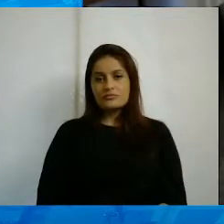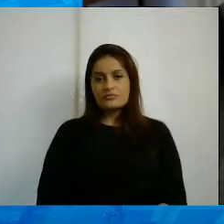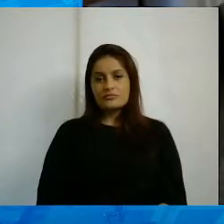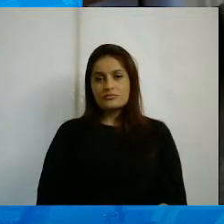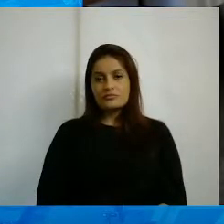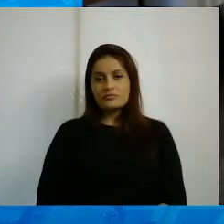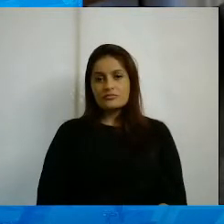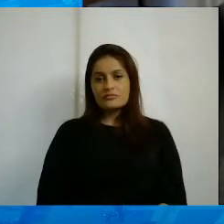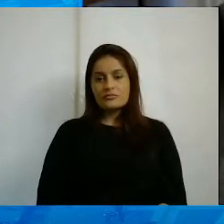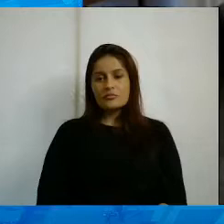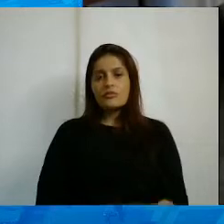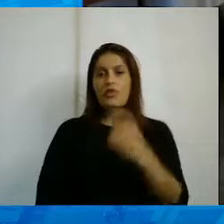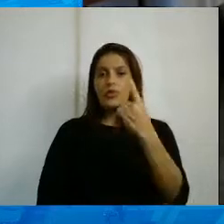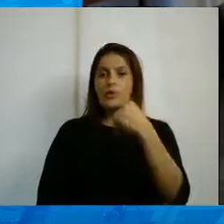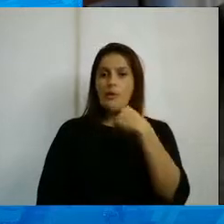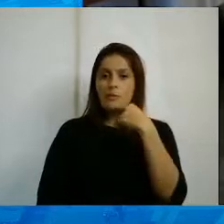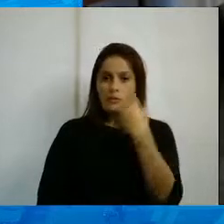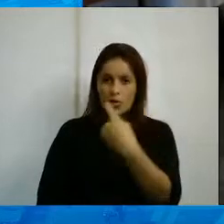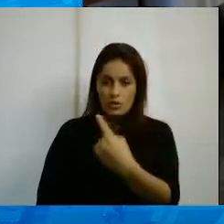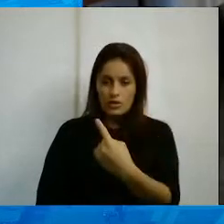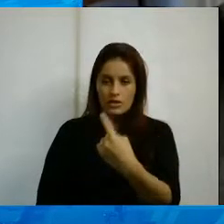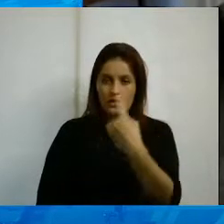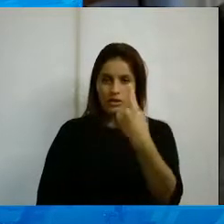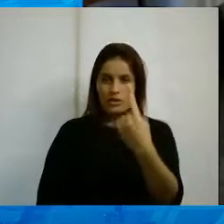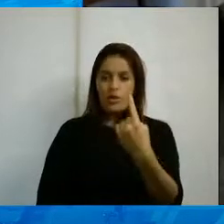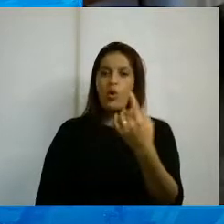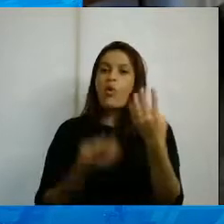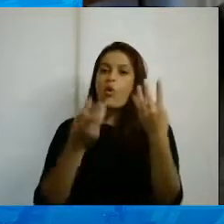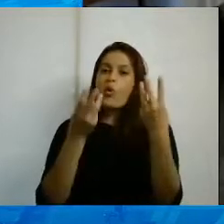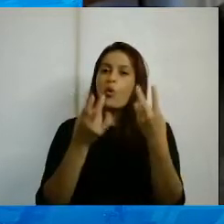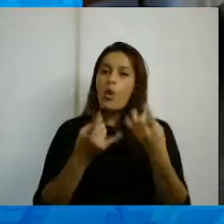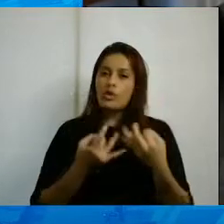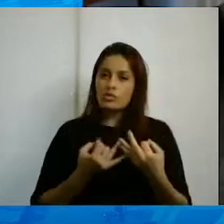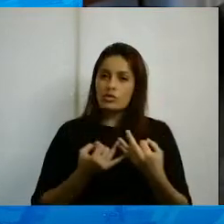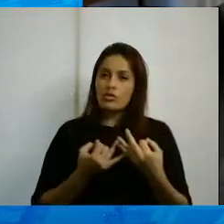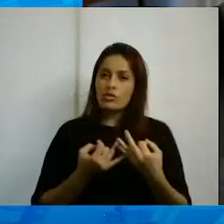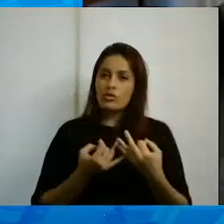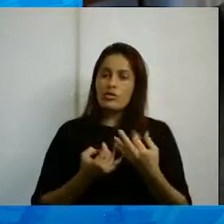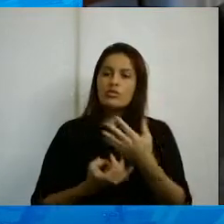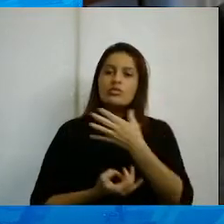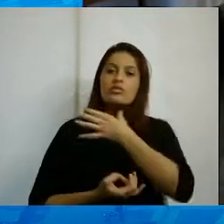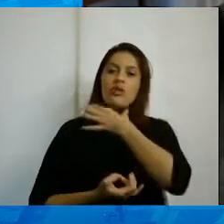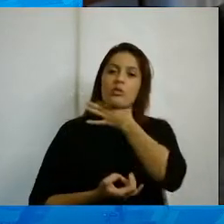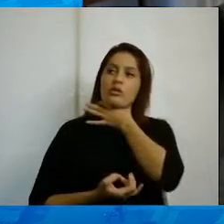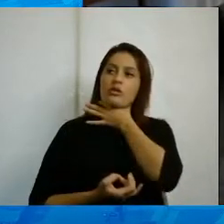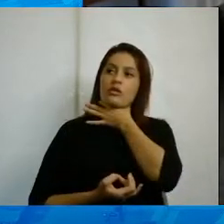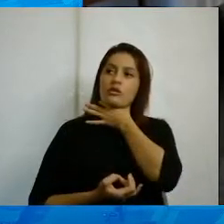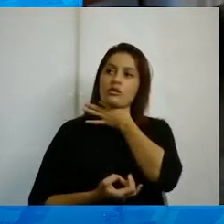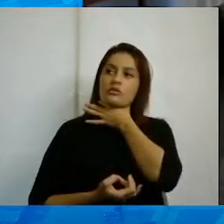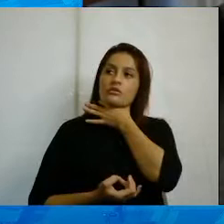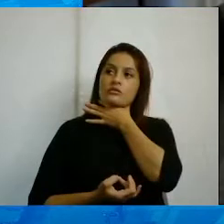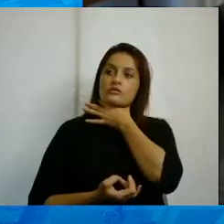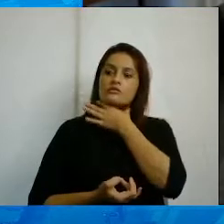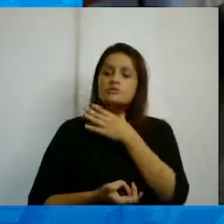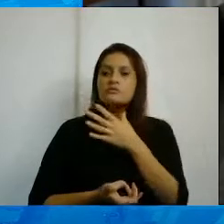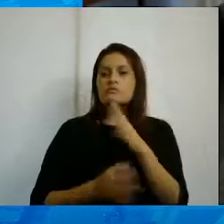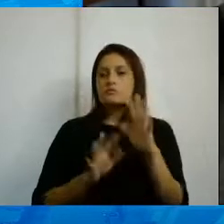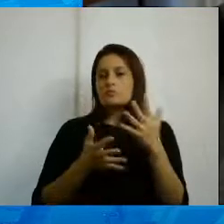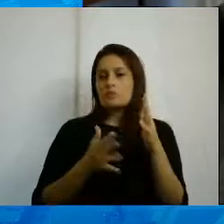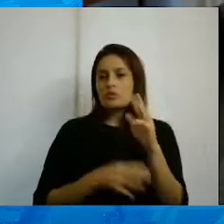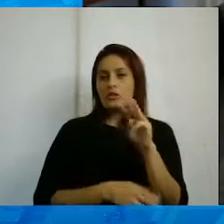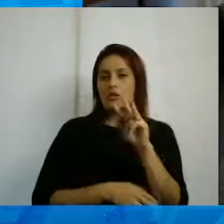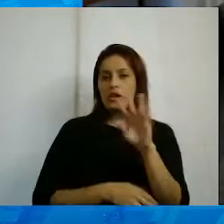Una pregunta encima de la anterior. ¿Cuánto es el estimado de deuda? Porque lo que se estima que se va a recuperar